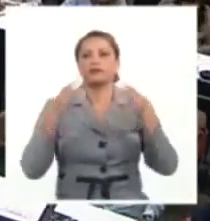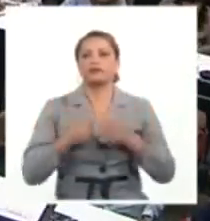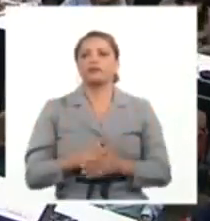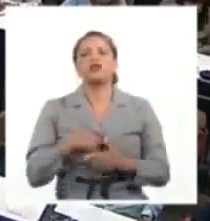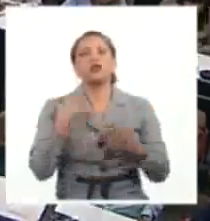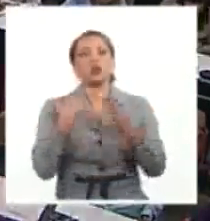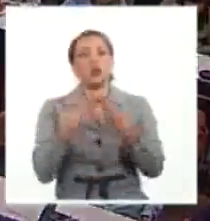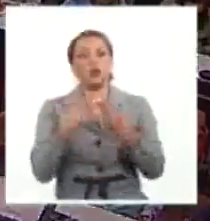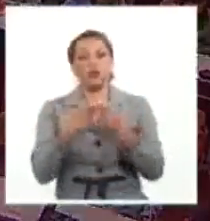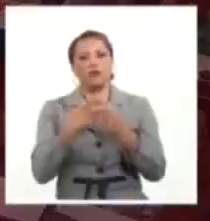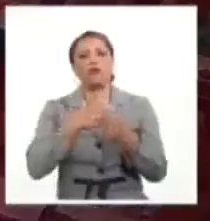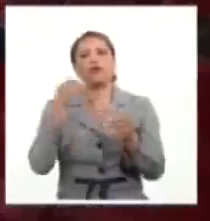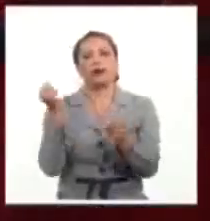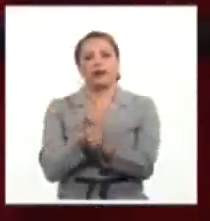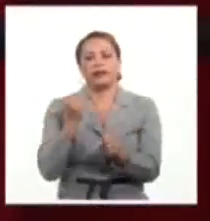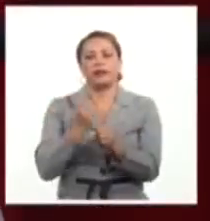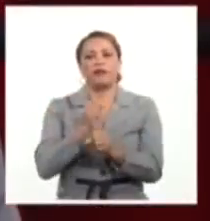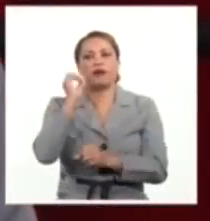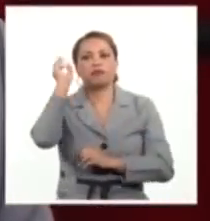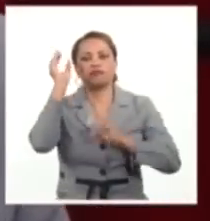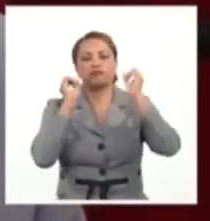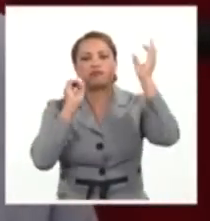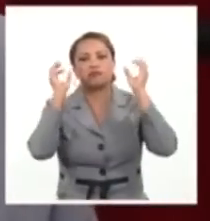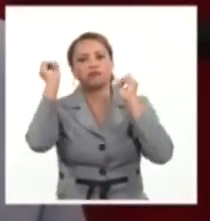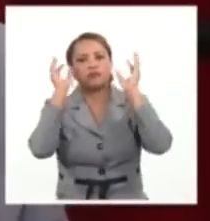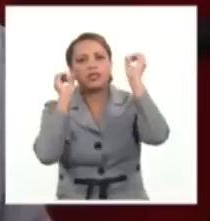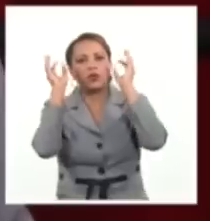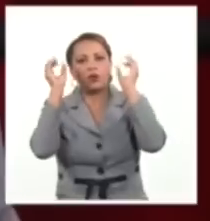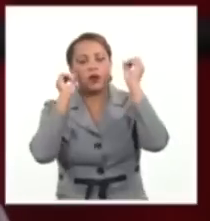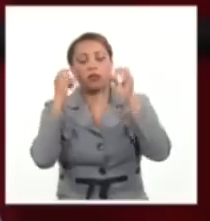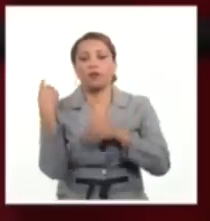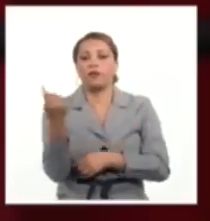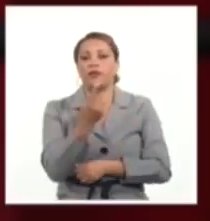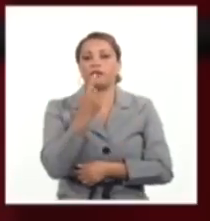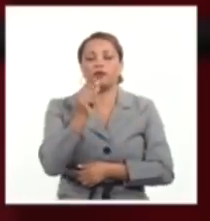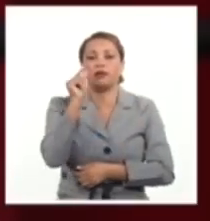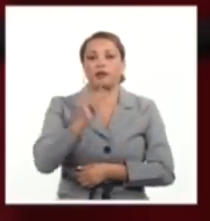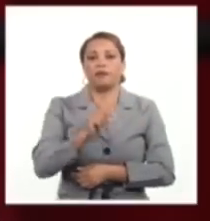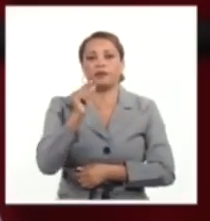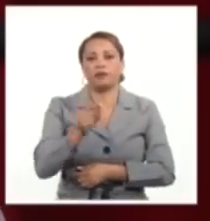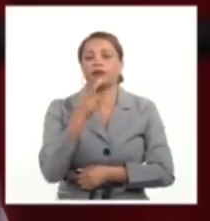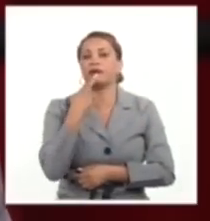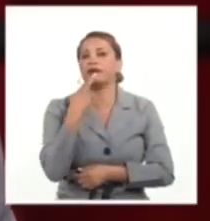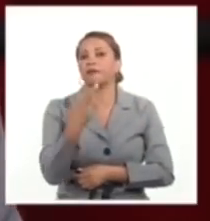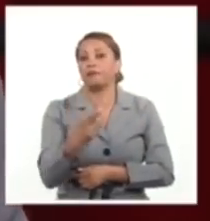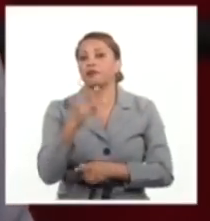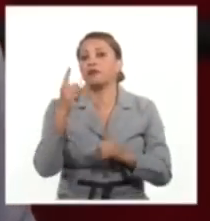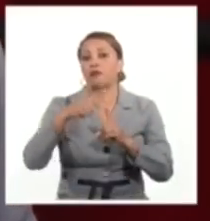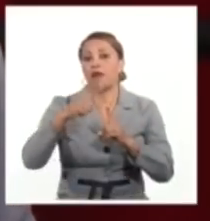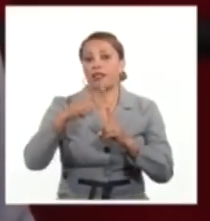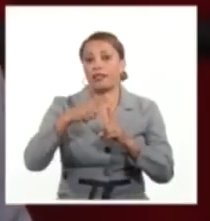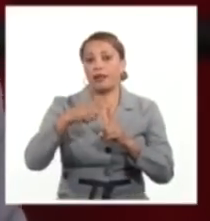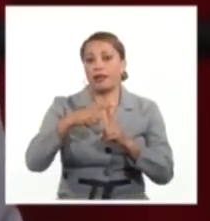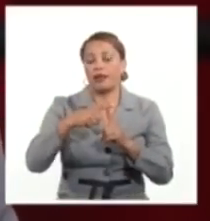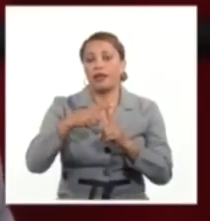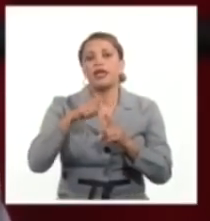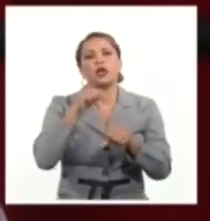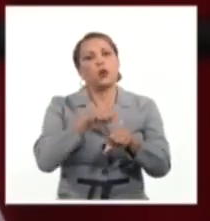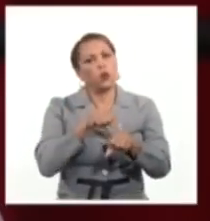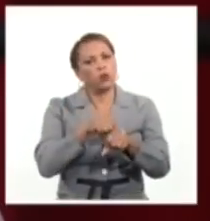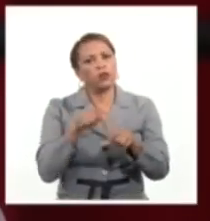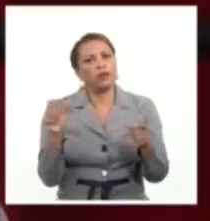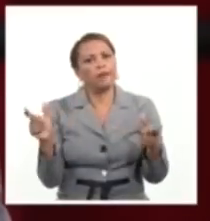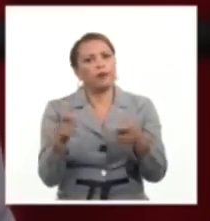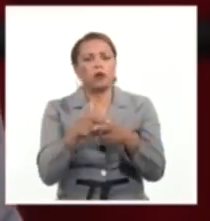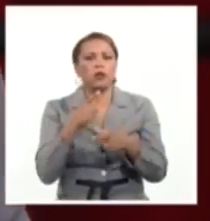Confío en el trabajo creativo e innovador de quienes deben responder por esas tareas en un tiempo que ya no se